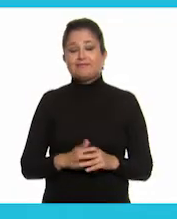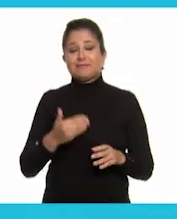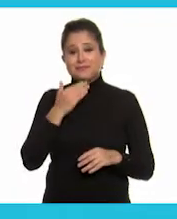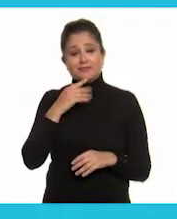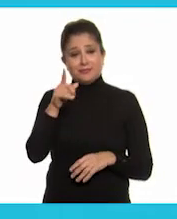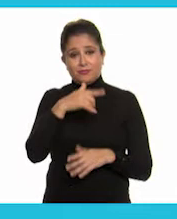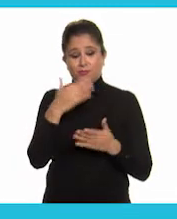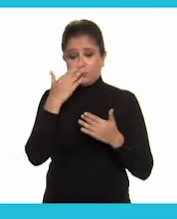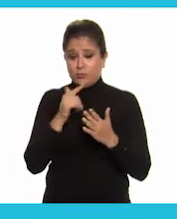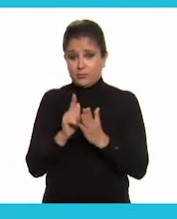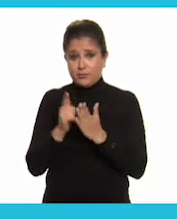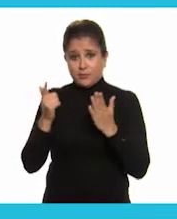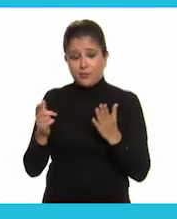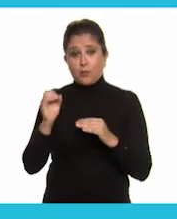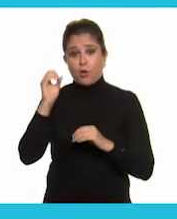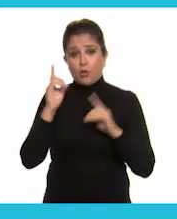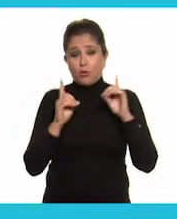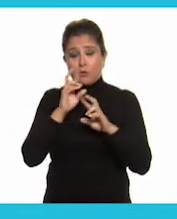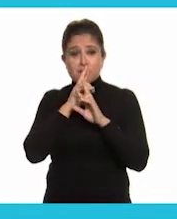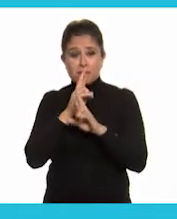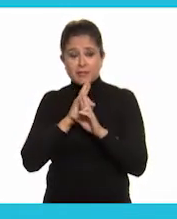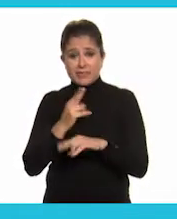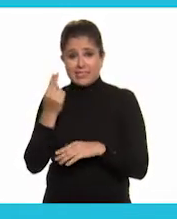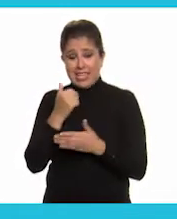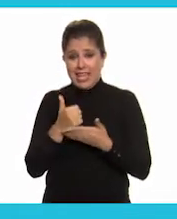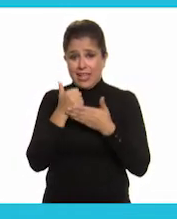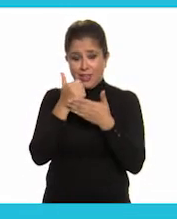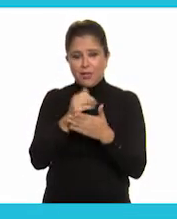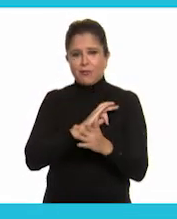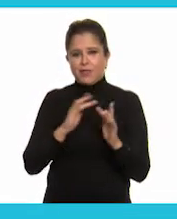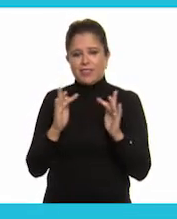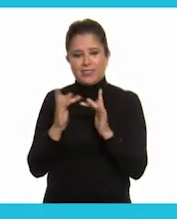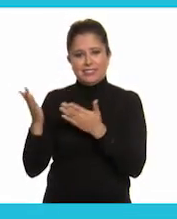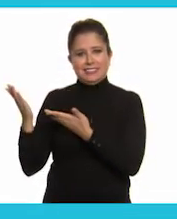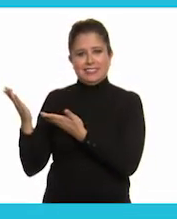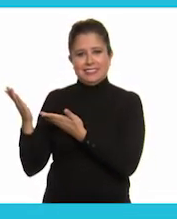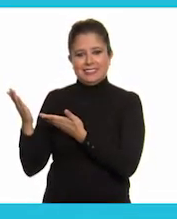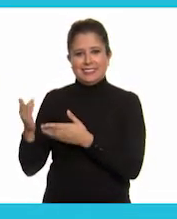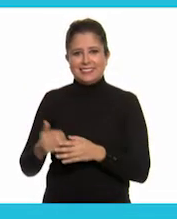Si no tienes el libro de texto o necesitas ayuda para resolver tus dudas, contáctanos.